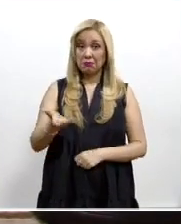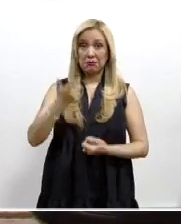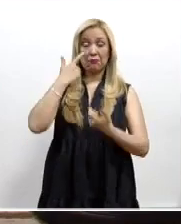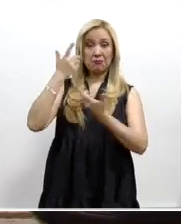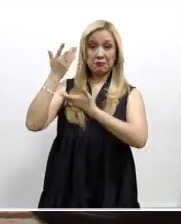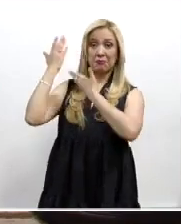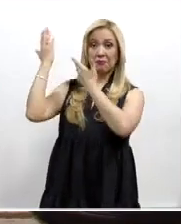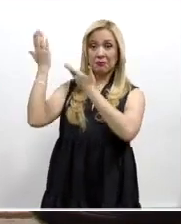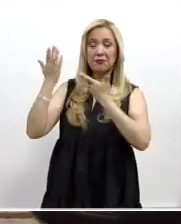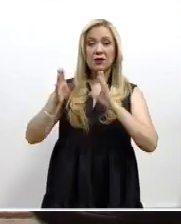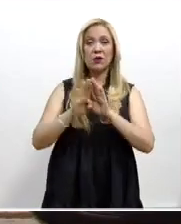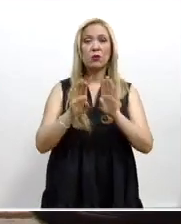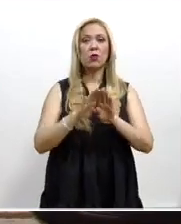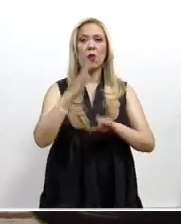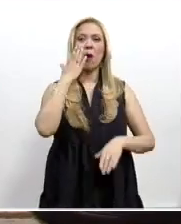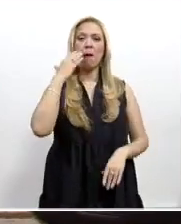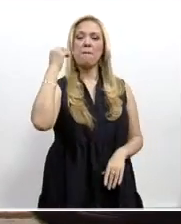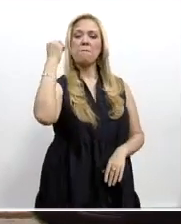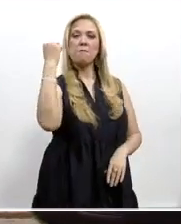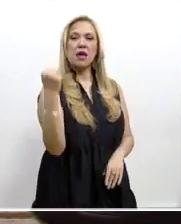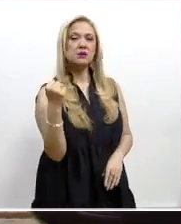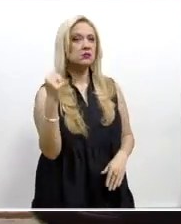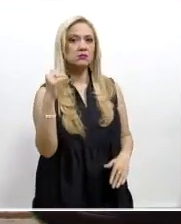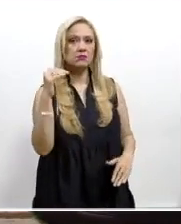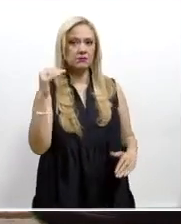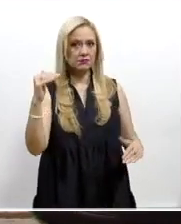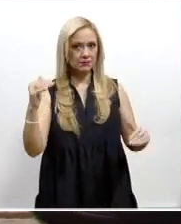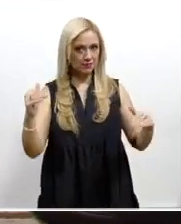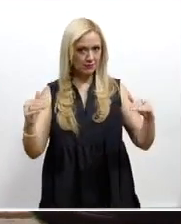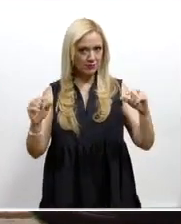¿no?, este tipo de machismos? Doctor Montiel.